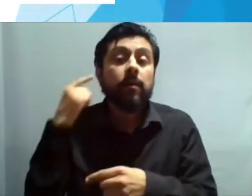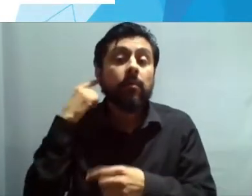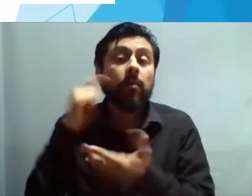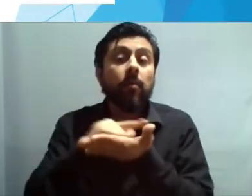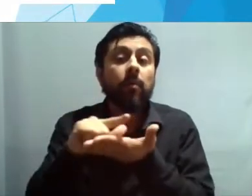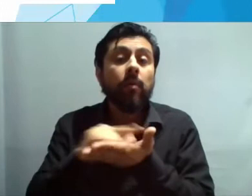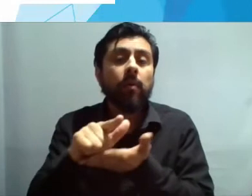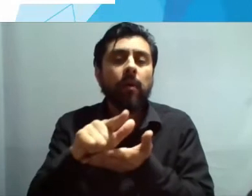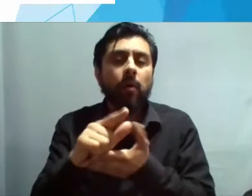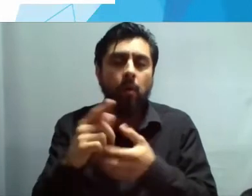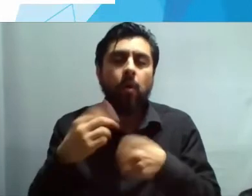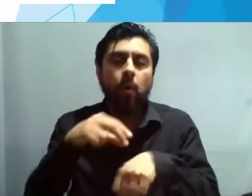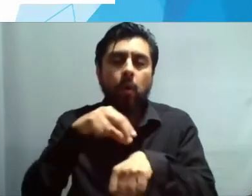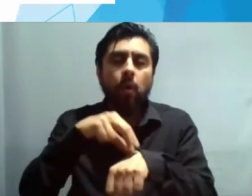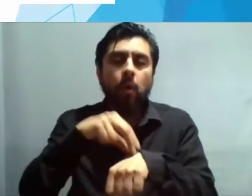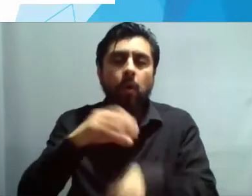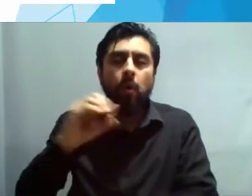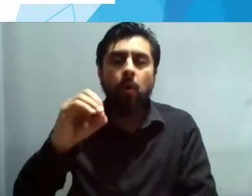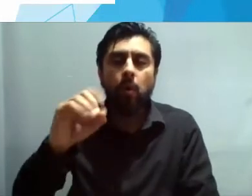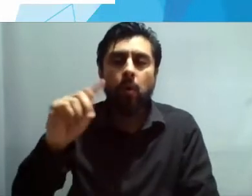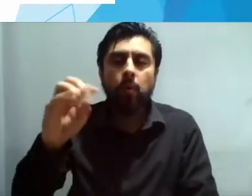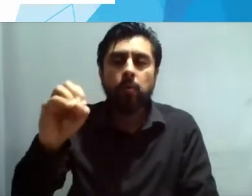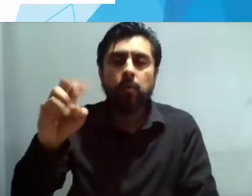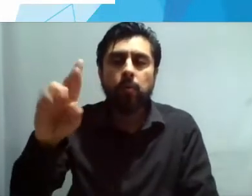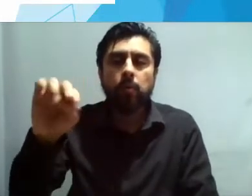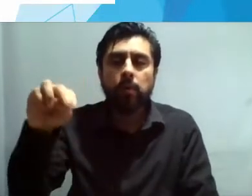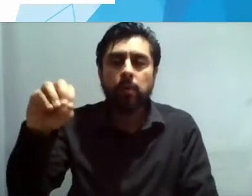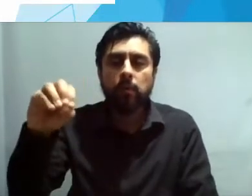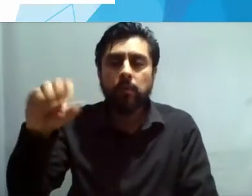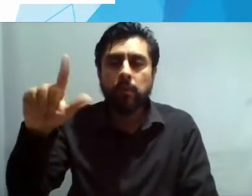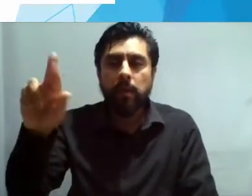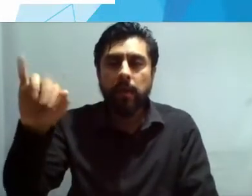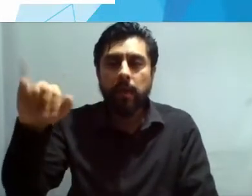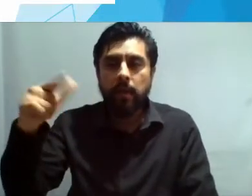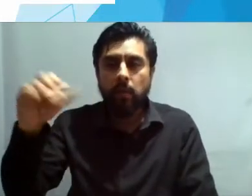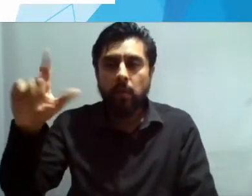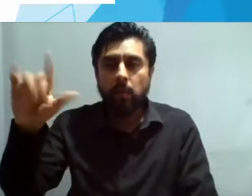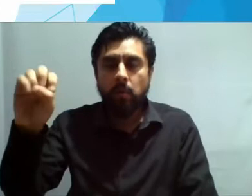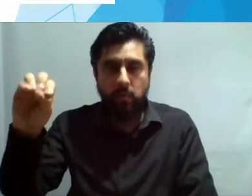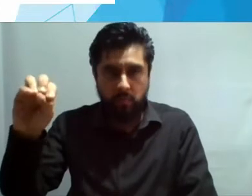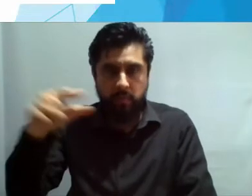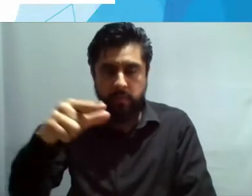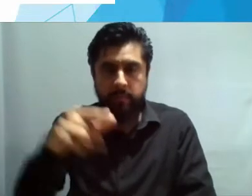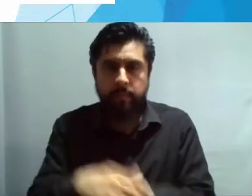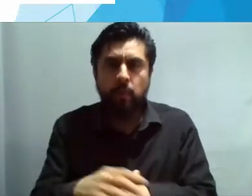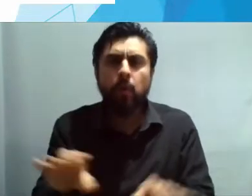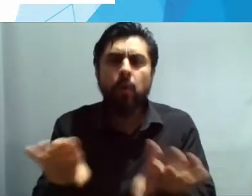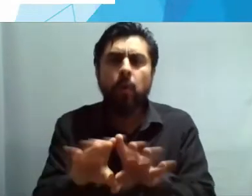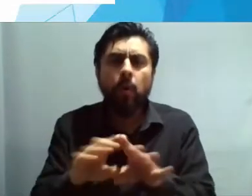antes que esto yo tocaría un tema de forma breve. Los oídos siempre se limpian de